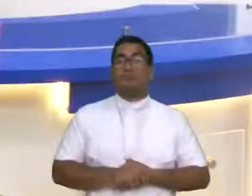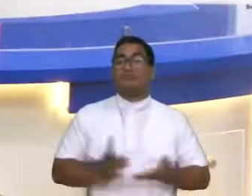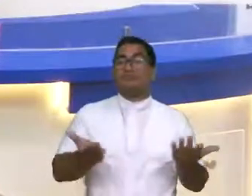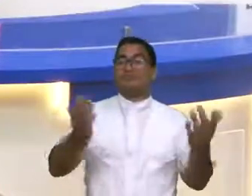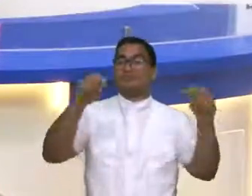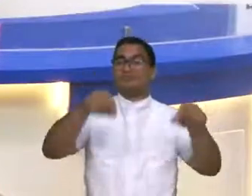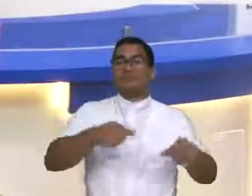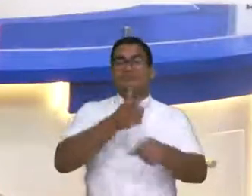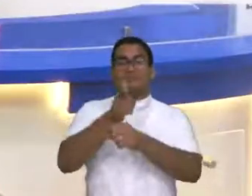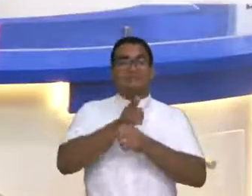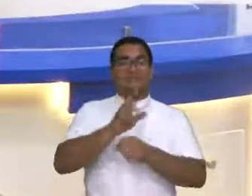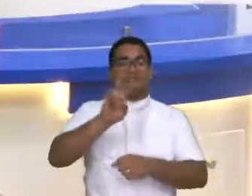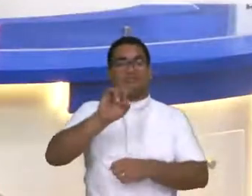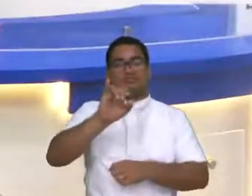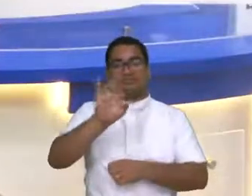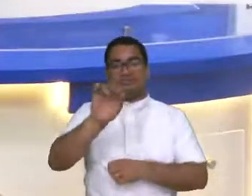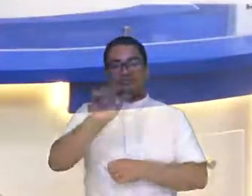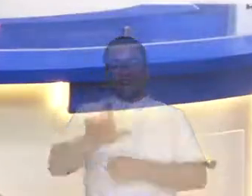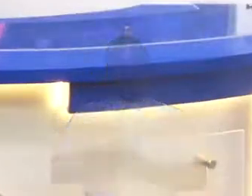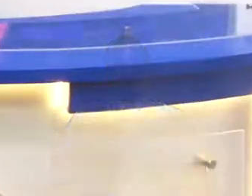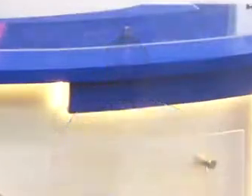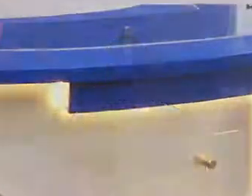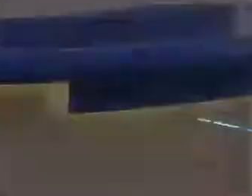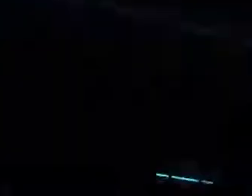Ahora lo dejamos con nuestro segmento Lo Viral.